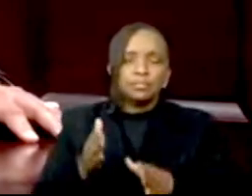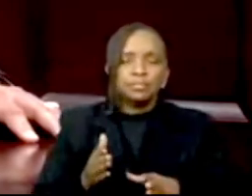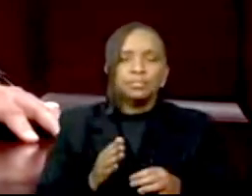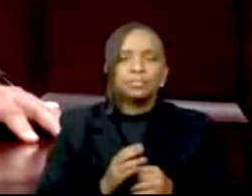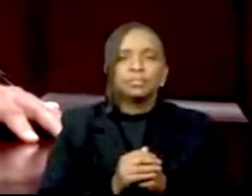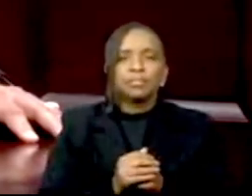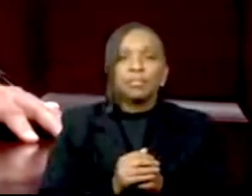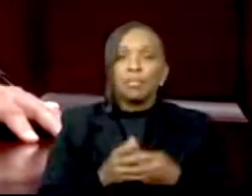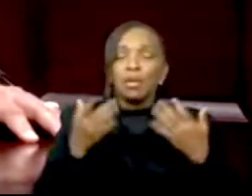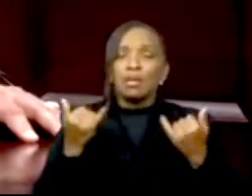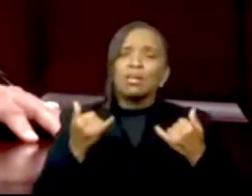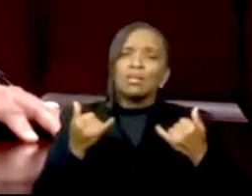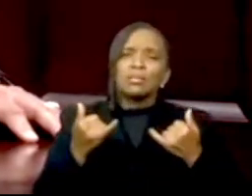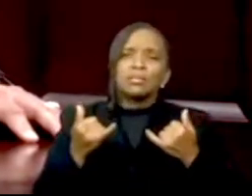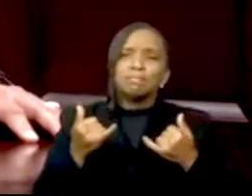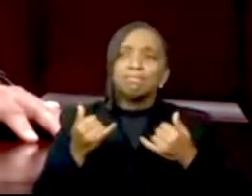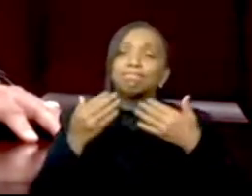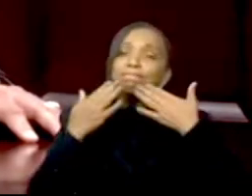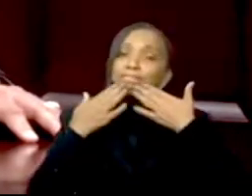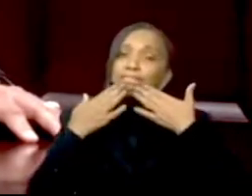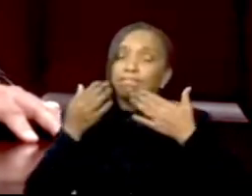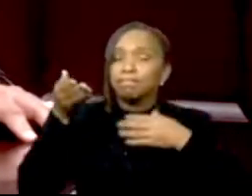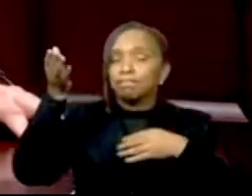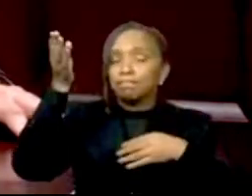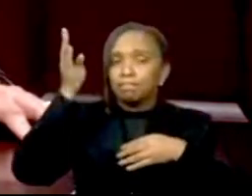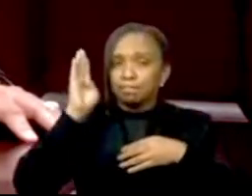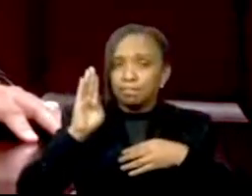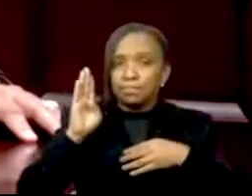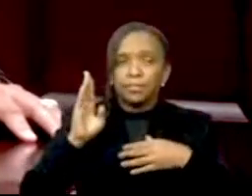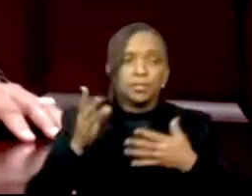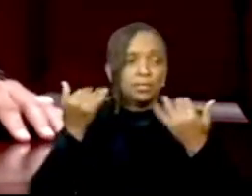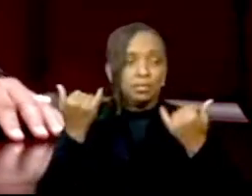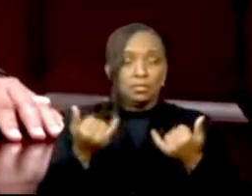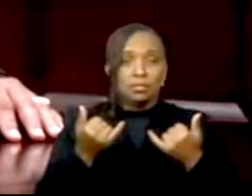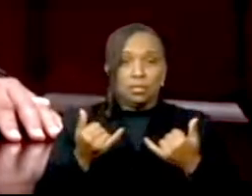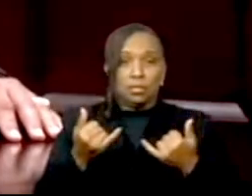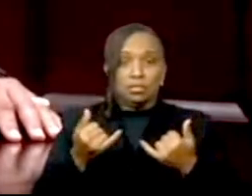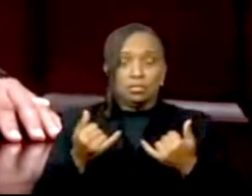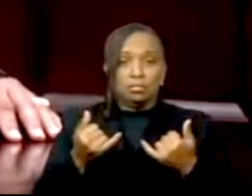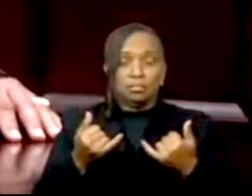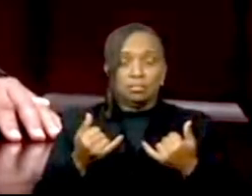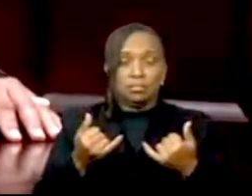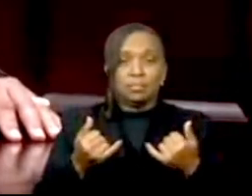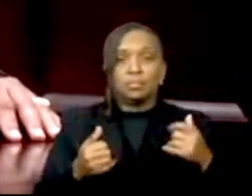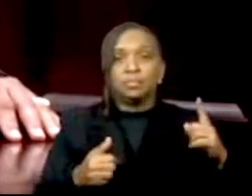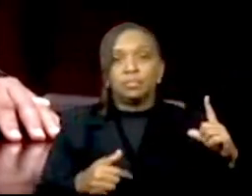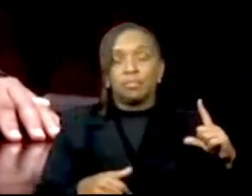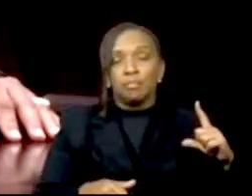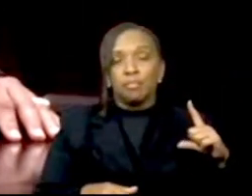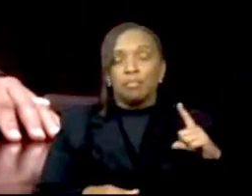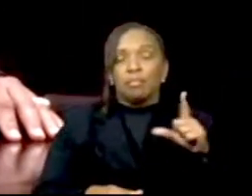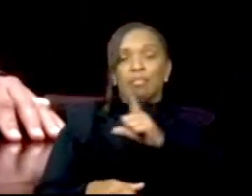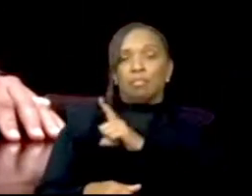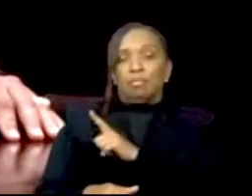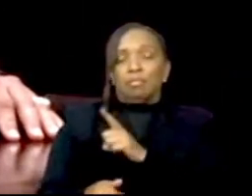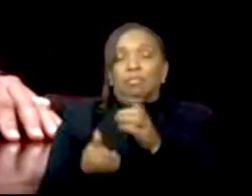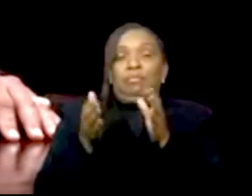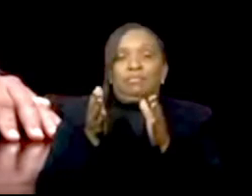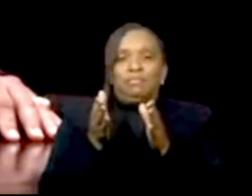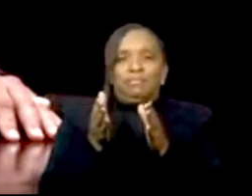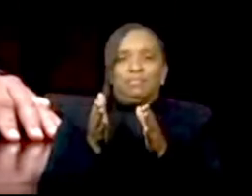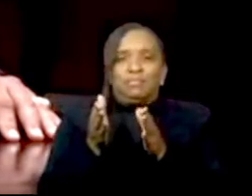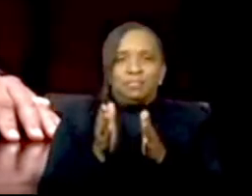oportunidad de ser asambleísta en la 40ª Reforma Constitucional de la República.